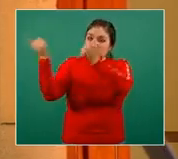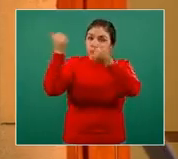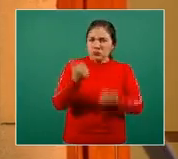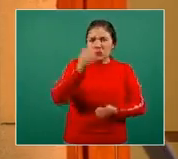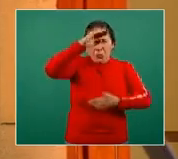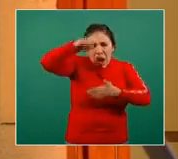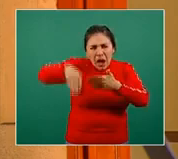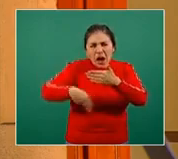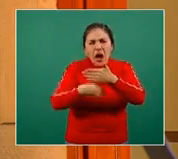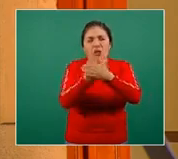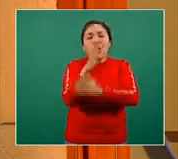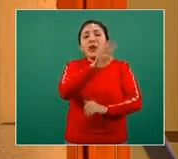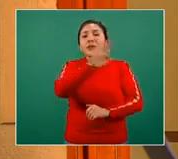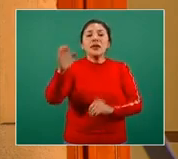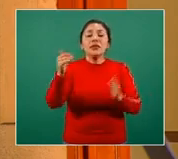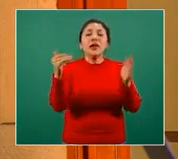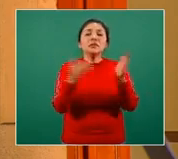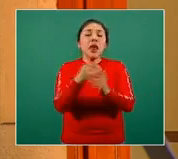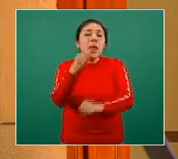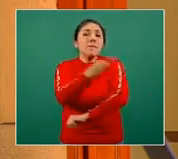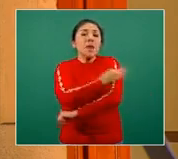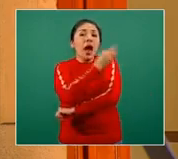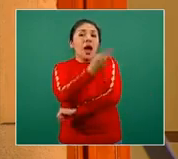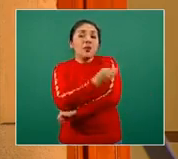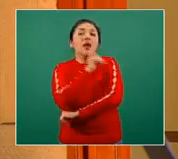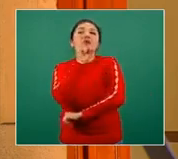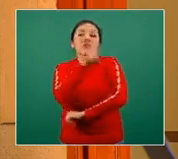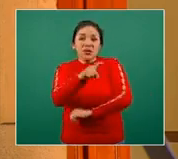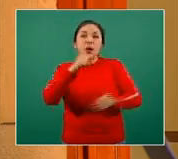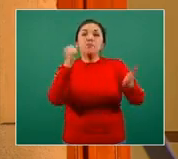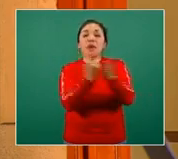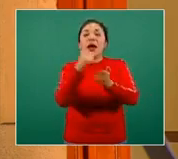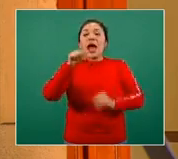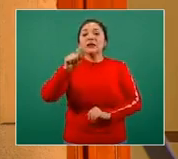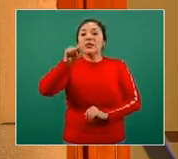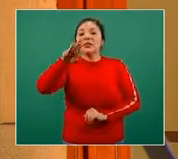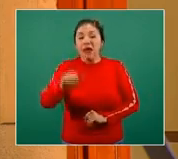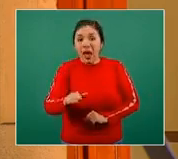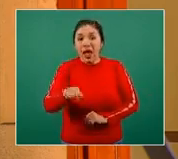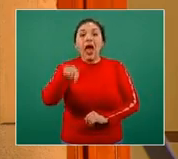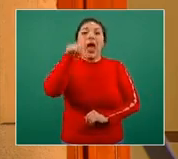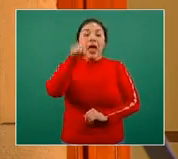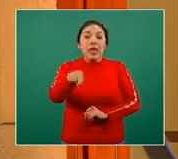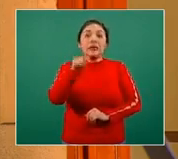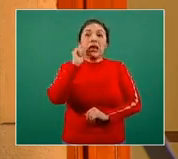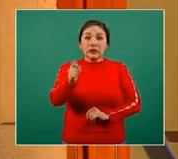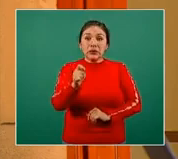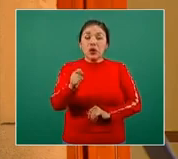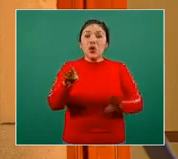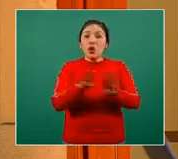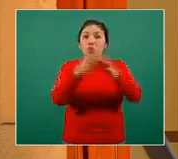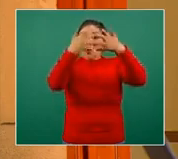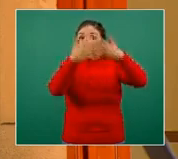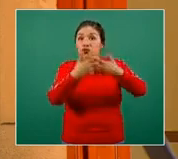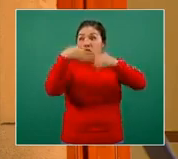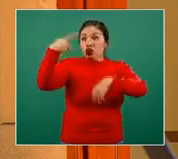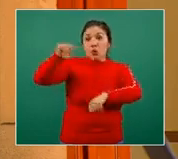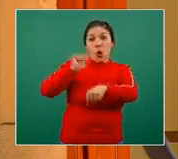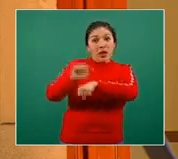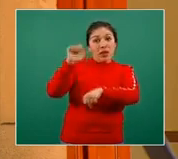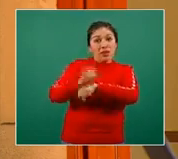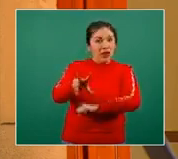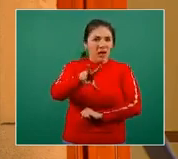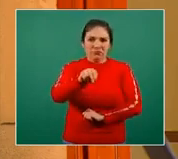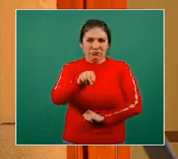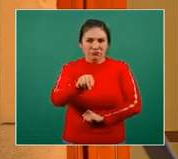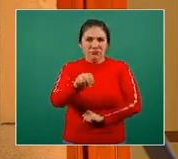la madrugada 500,000 dosis precisamente de la vacuna de AstraZeneca. Estas son no las que se fabrican en Argentina